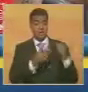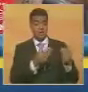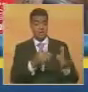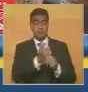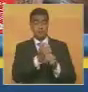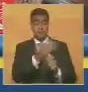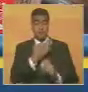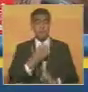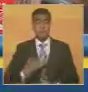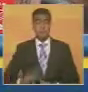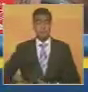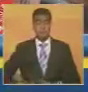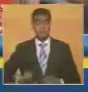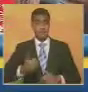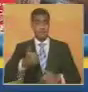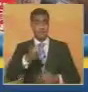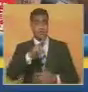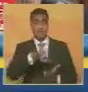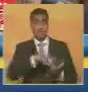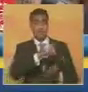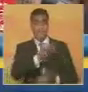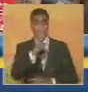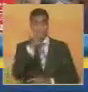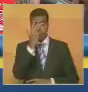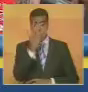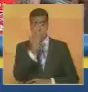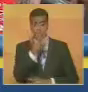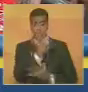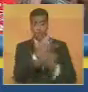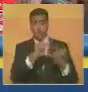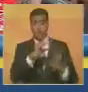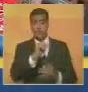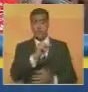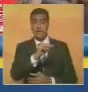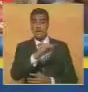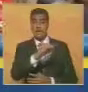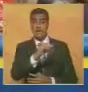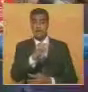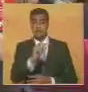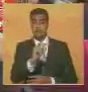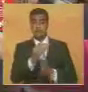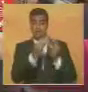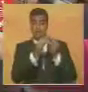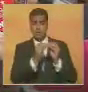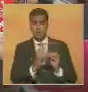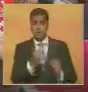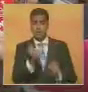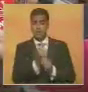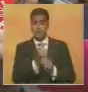los presidentes en febrero de 2010 durante la cumbre de Cancún. Allí definieron los métodos de trabajo de la CELAC.